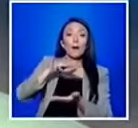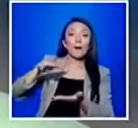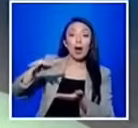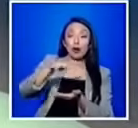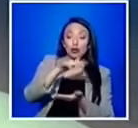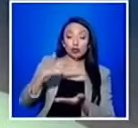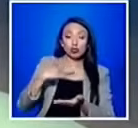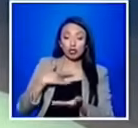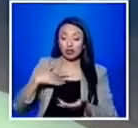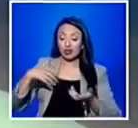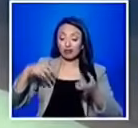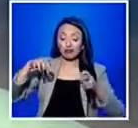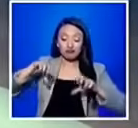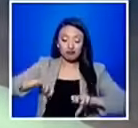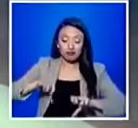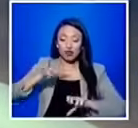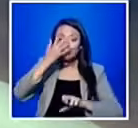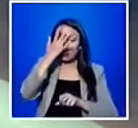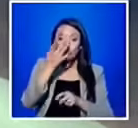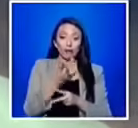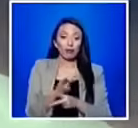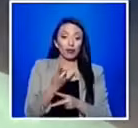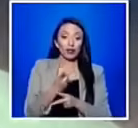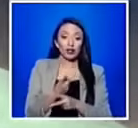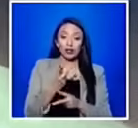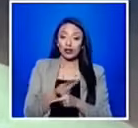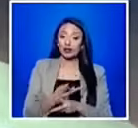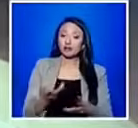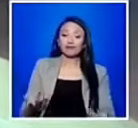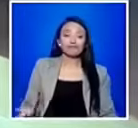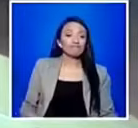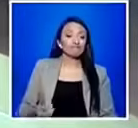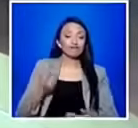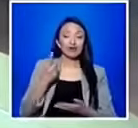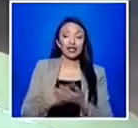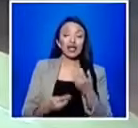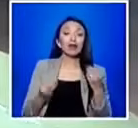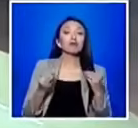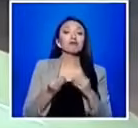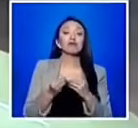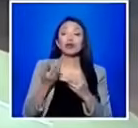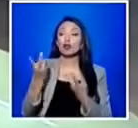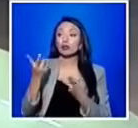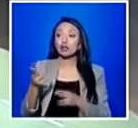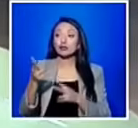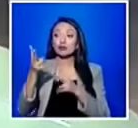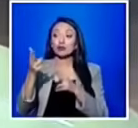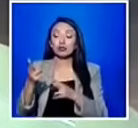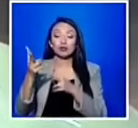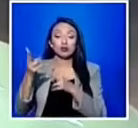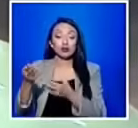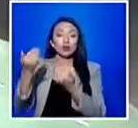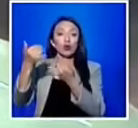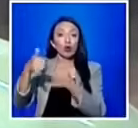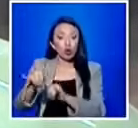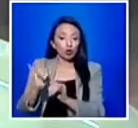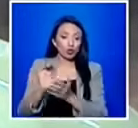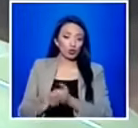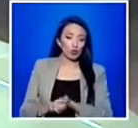la inseguridad y que parecería que las autoridades no están tomando mayores acciones porque esto sigue ocurriendo lamentablemente. Son